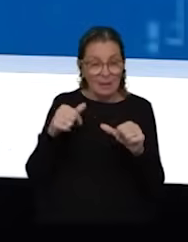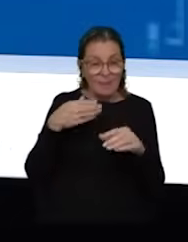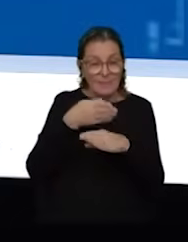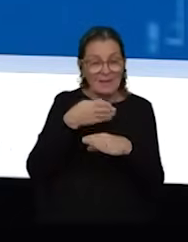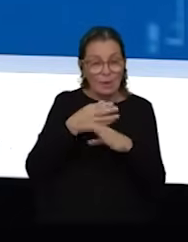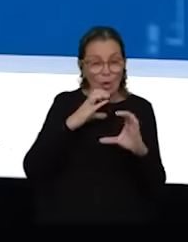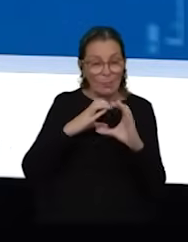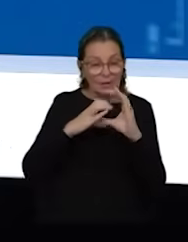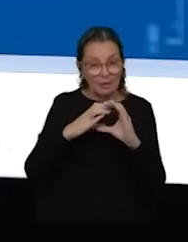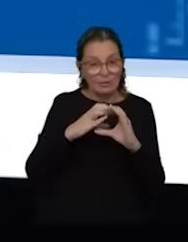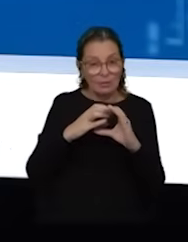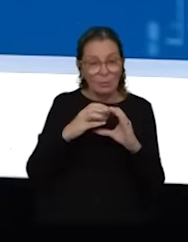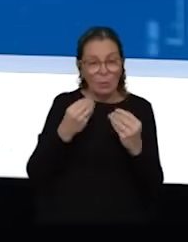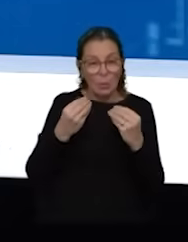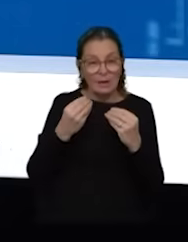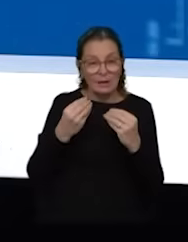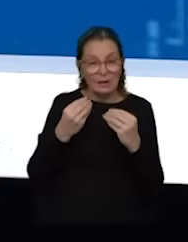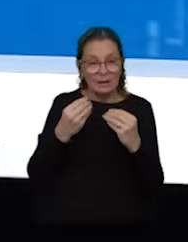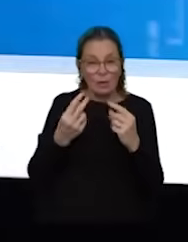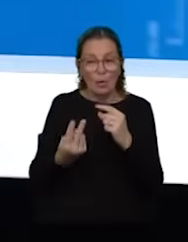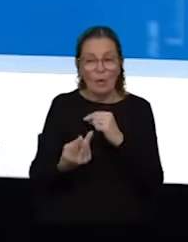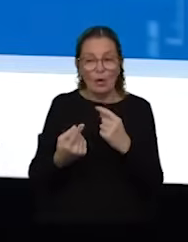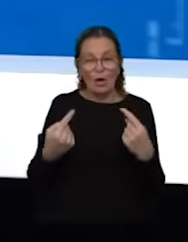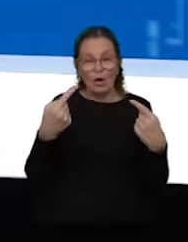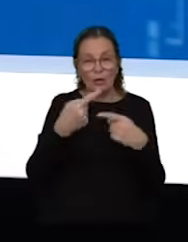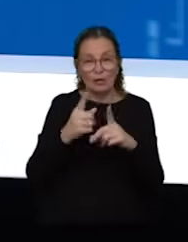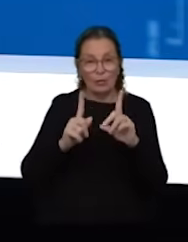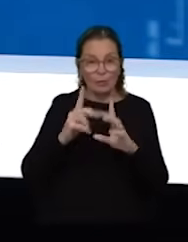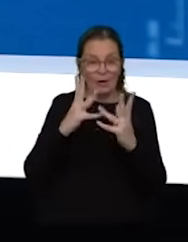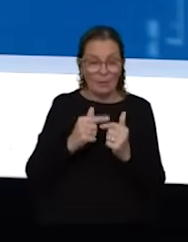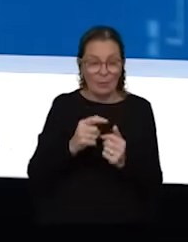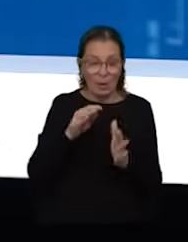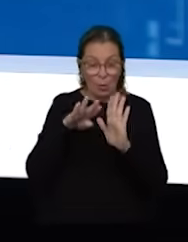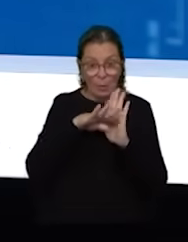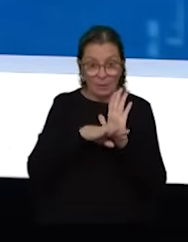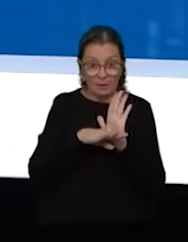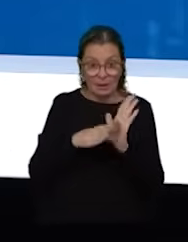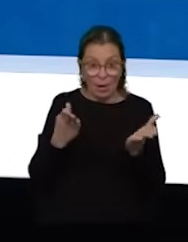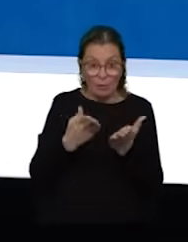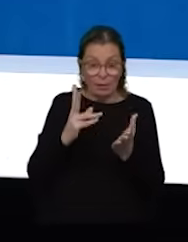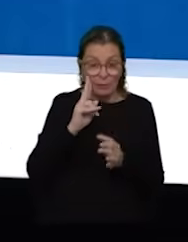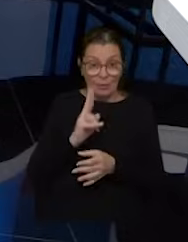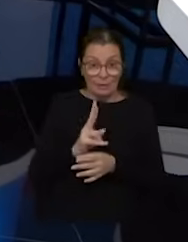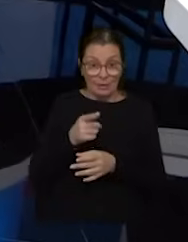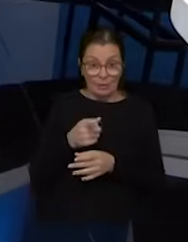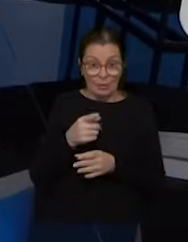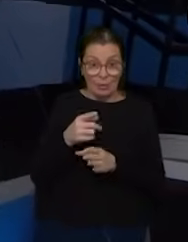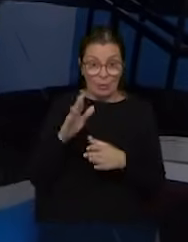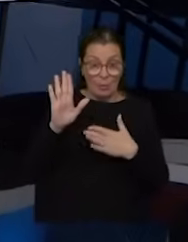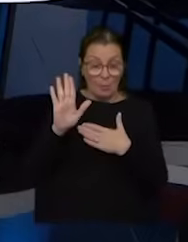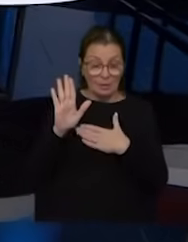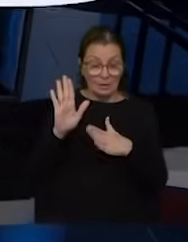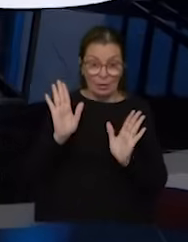de comunicación y bueno Cuál es la contrapartida que de alguna forma tienen que cumplir porque hasta ahora no estamos viendo que se hayan comprometido